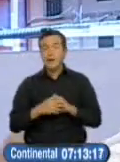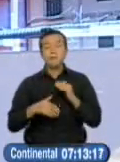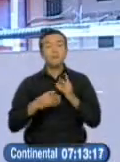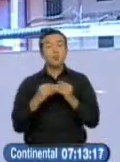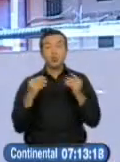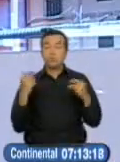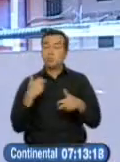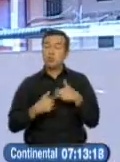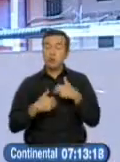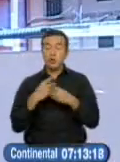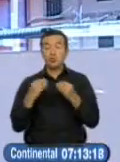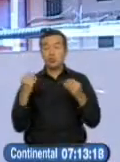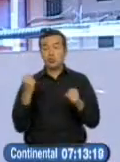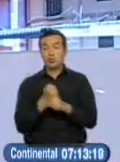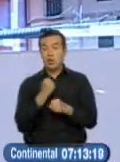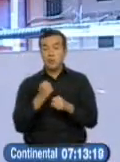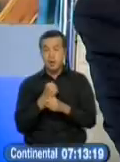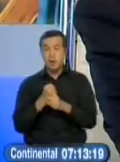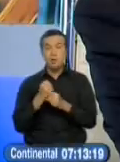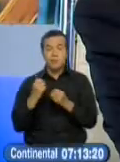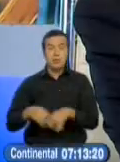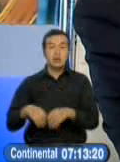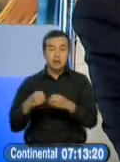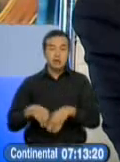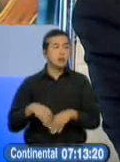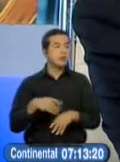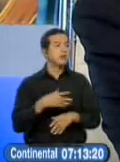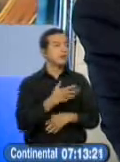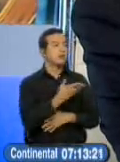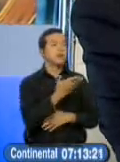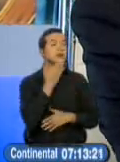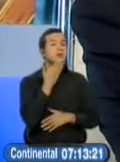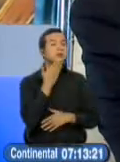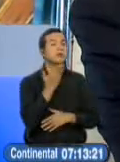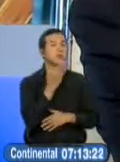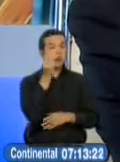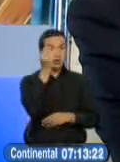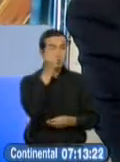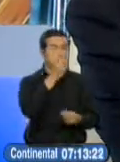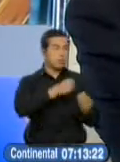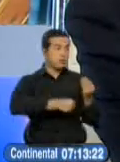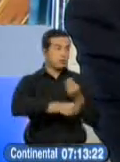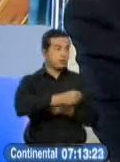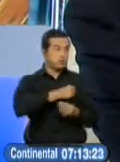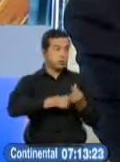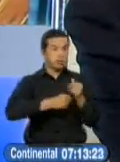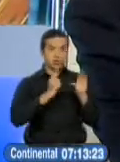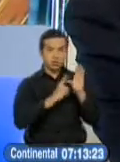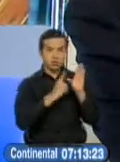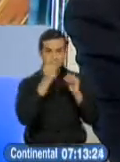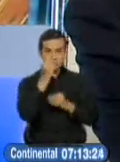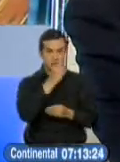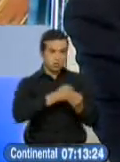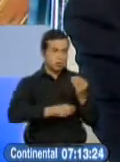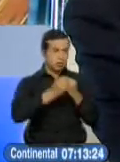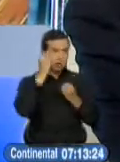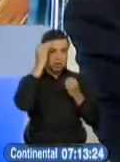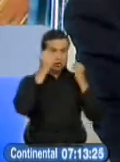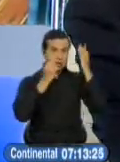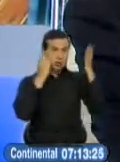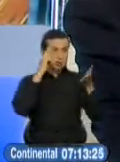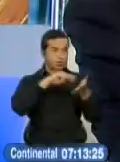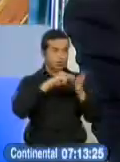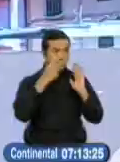mayor precarización en el empleo. ¿Y cuál ha sido el comportamiento del sector en inversión de bienes de capital, innovación y